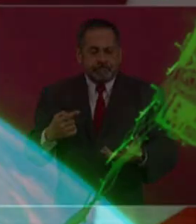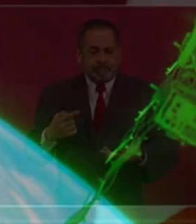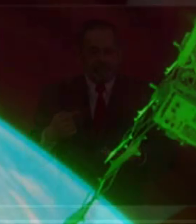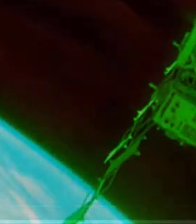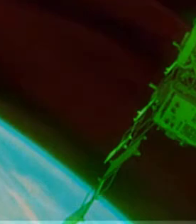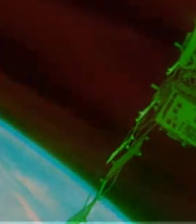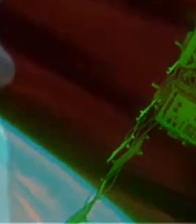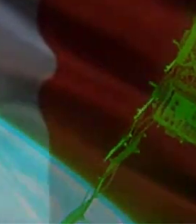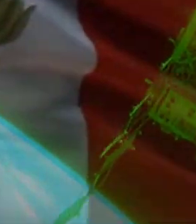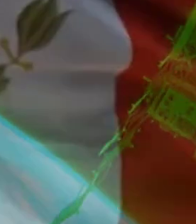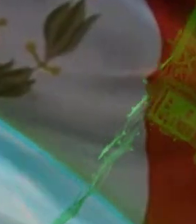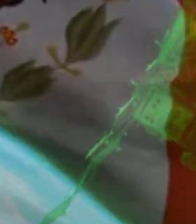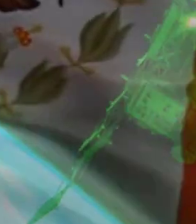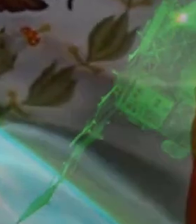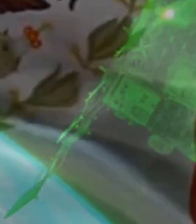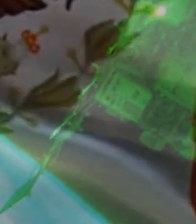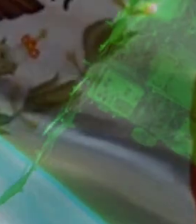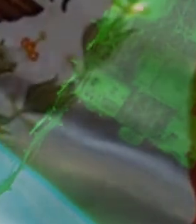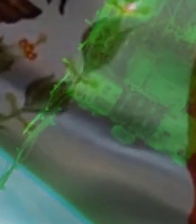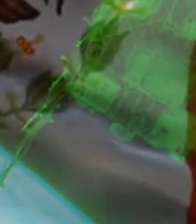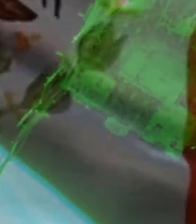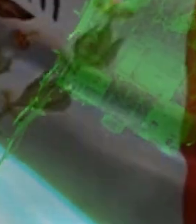consolidada la… Toño el Subterráneo